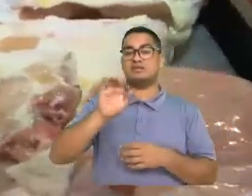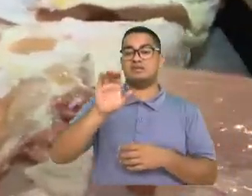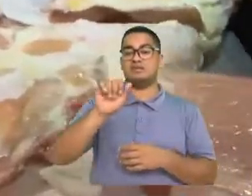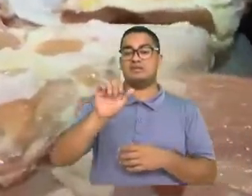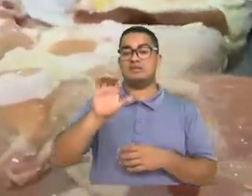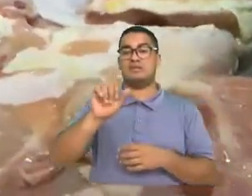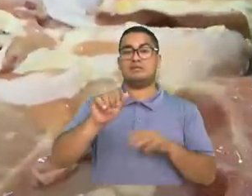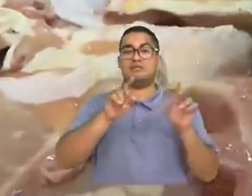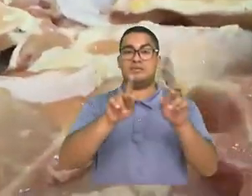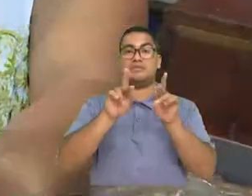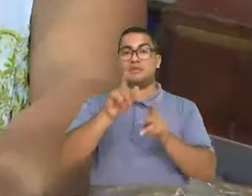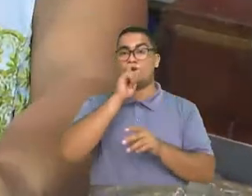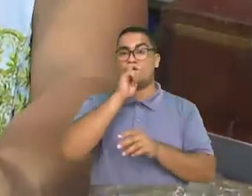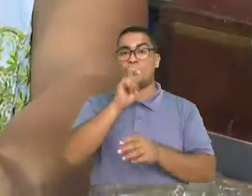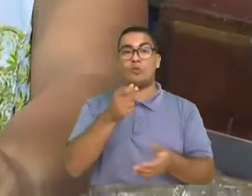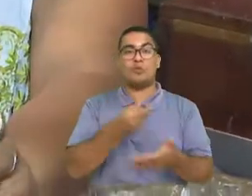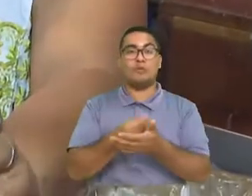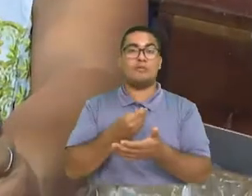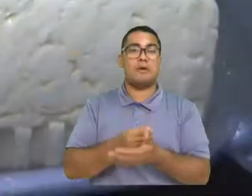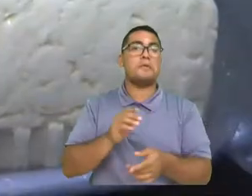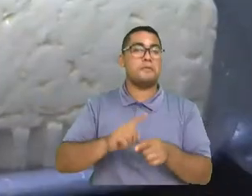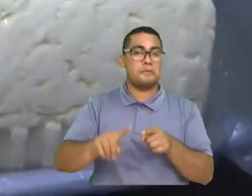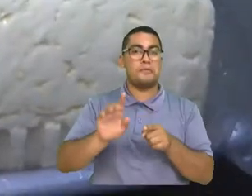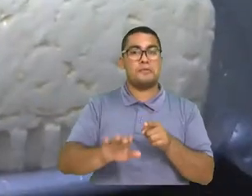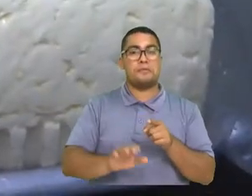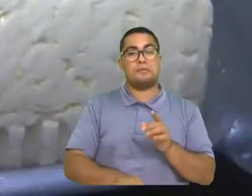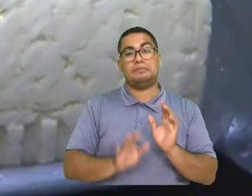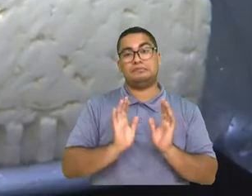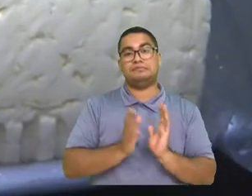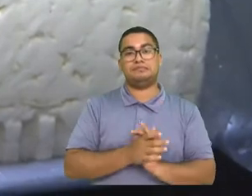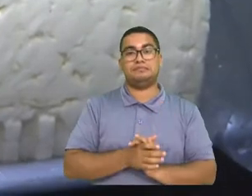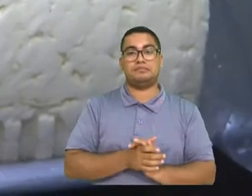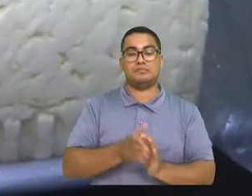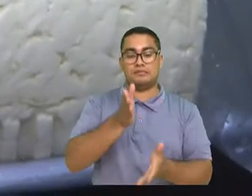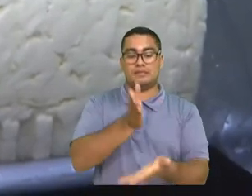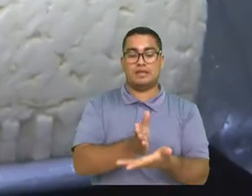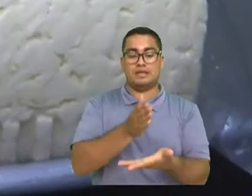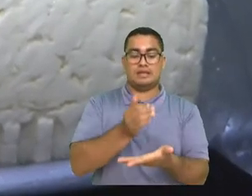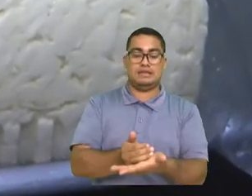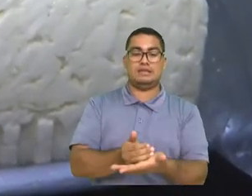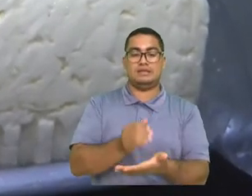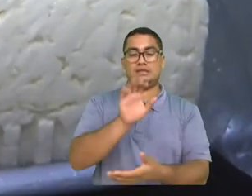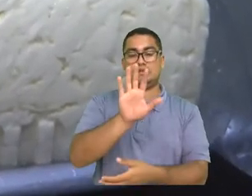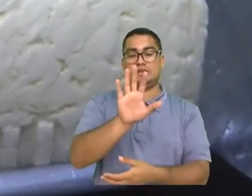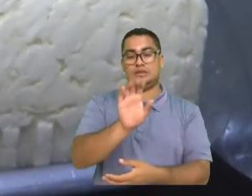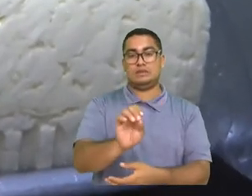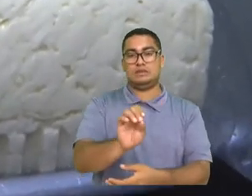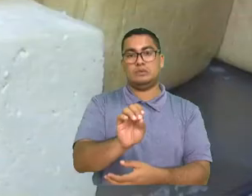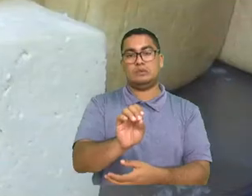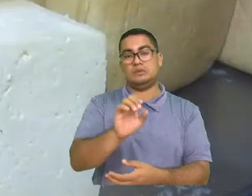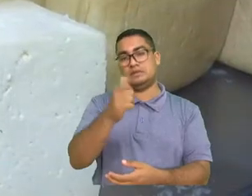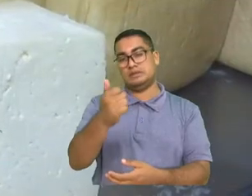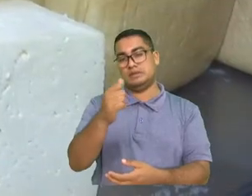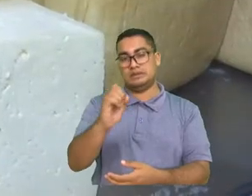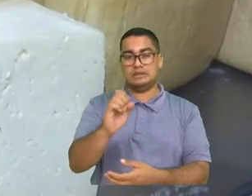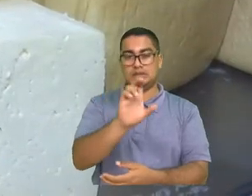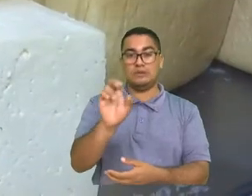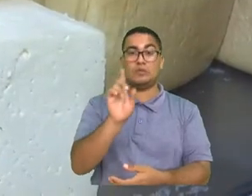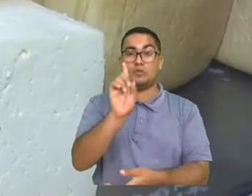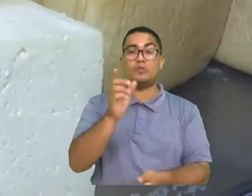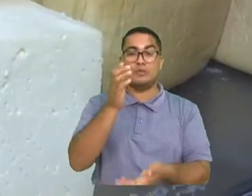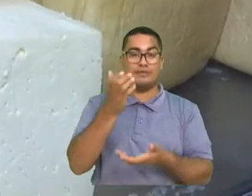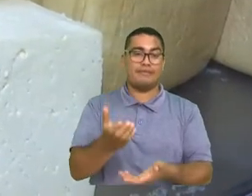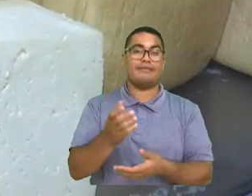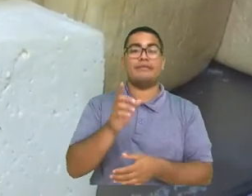gente la busca bastante por lo que es barato, ¿eh? El precio del queso oscila entre los 50 y 60 córdobas la libra en